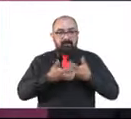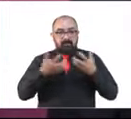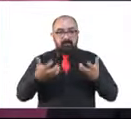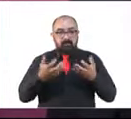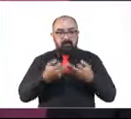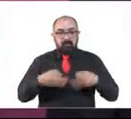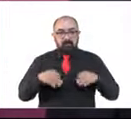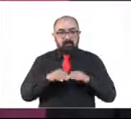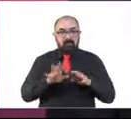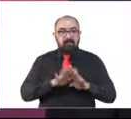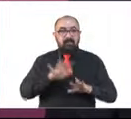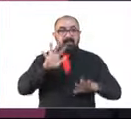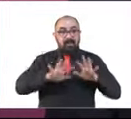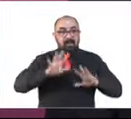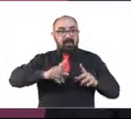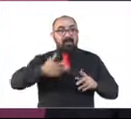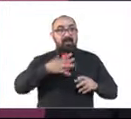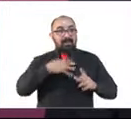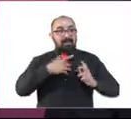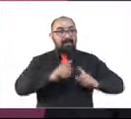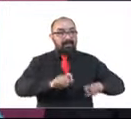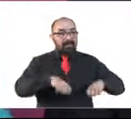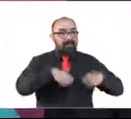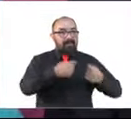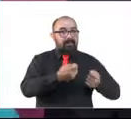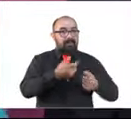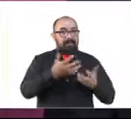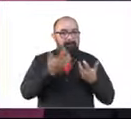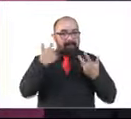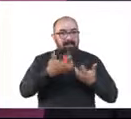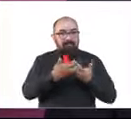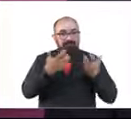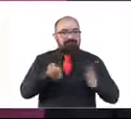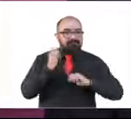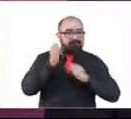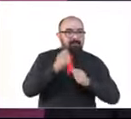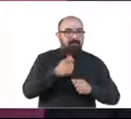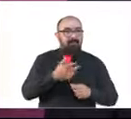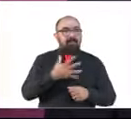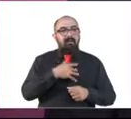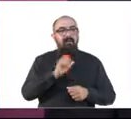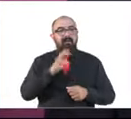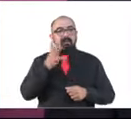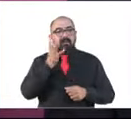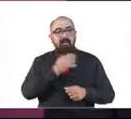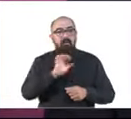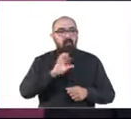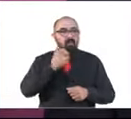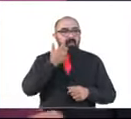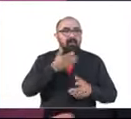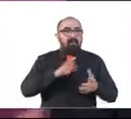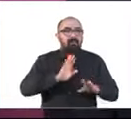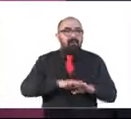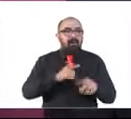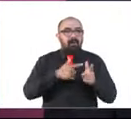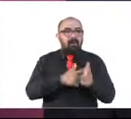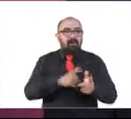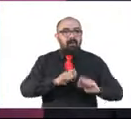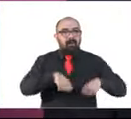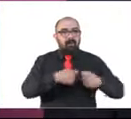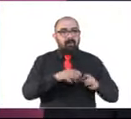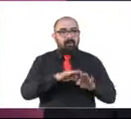veces los hijos ya no quieren dedicarse al campo, y más en una ciudad como la Ciudad de México, que ofrece